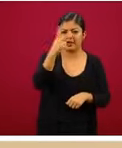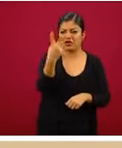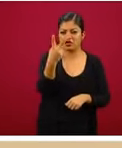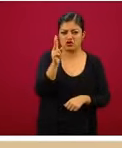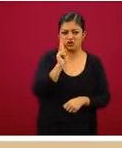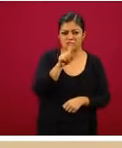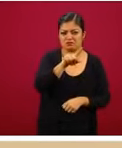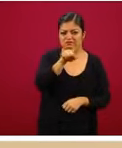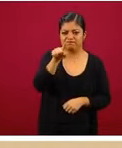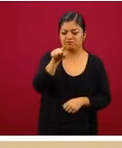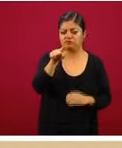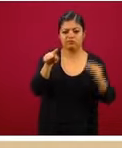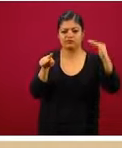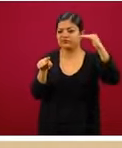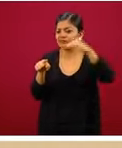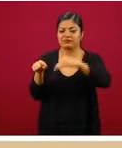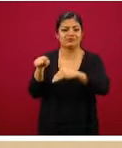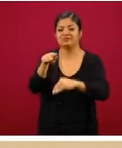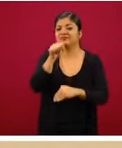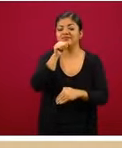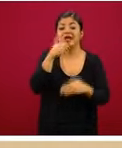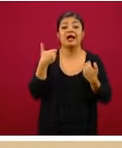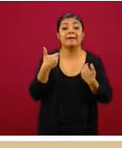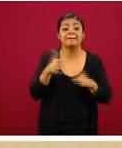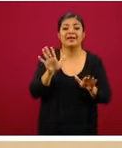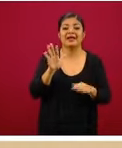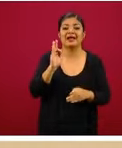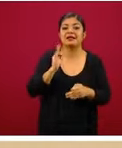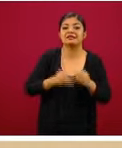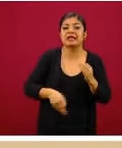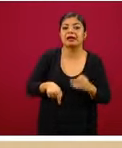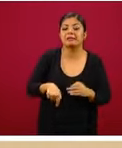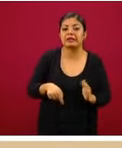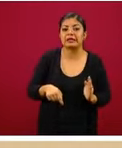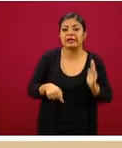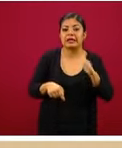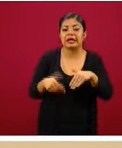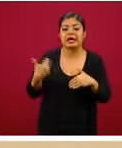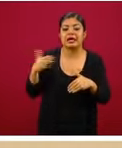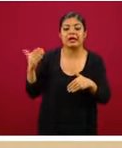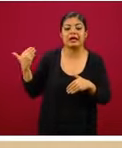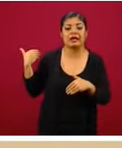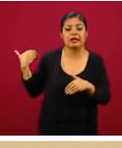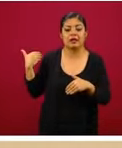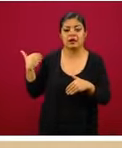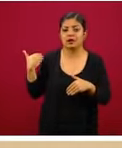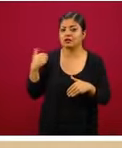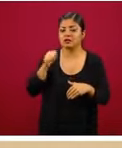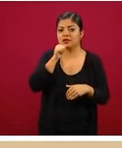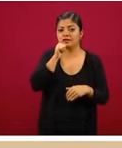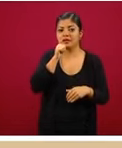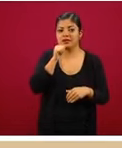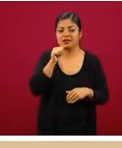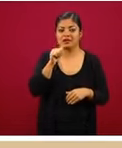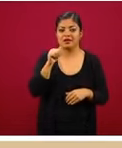ve esas caídas, porque la semana 22 apenas está terminando de construirse, fue la que acabamos de pasar, estamos iniciando desde ayer la semana